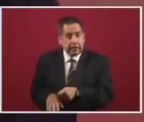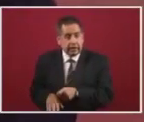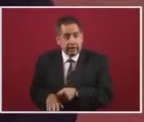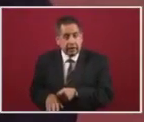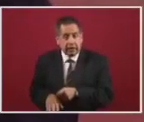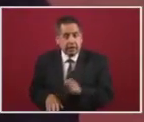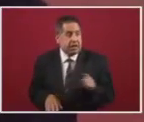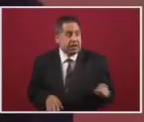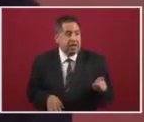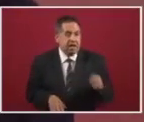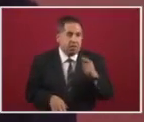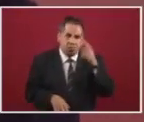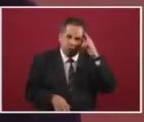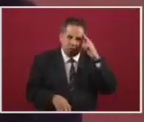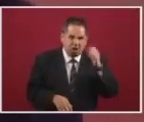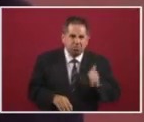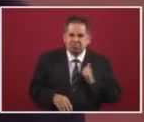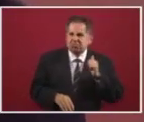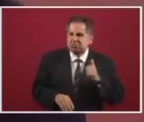levantado en arma.